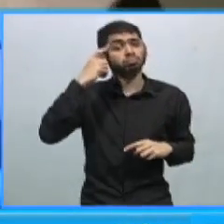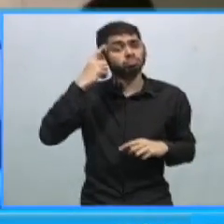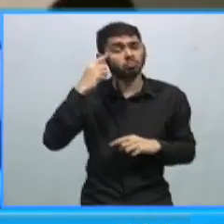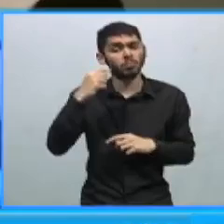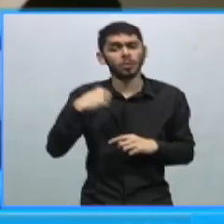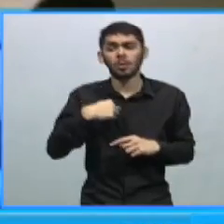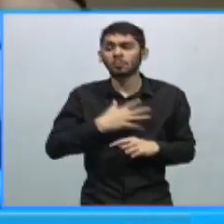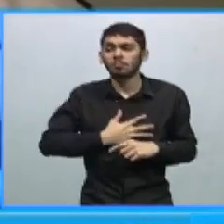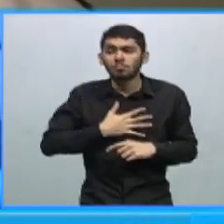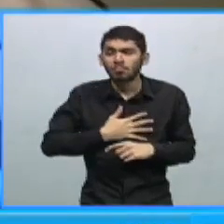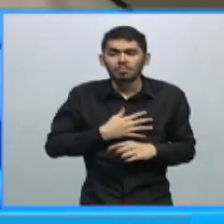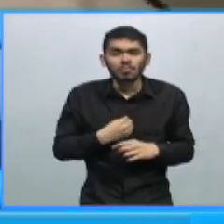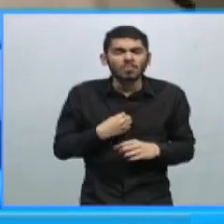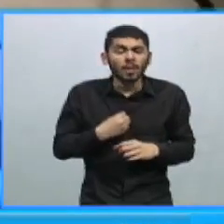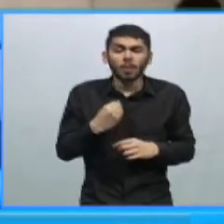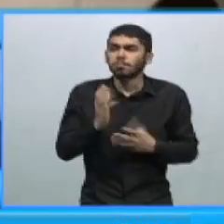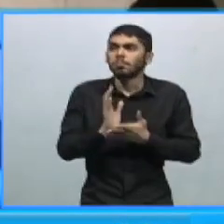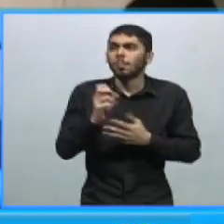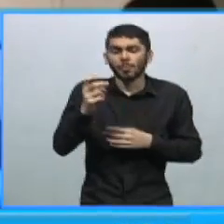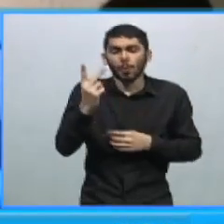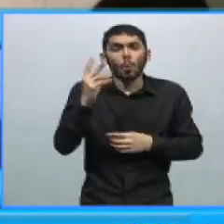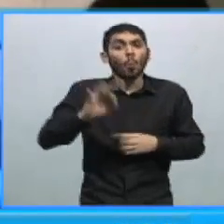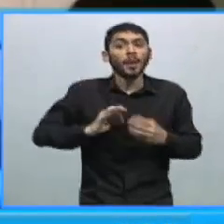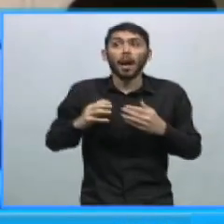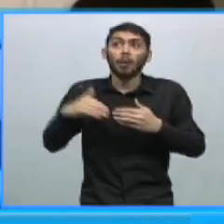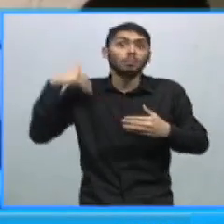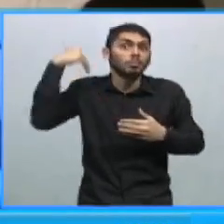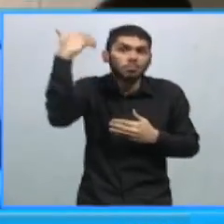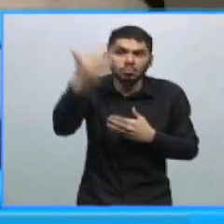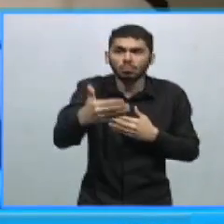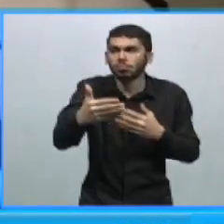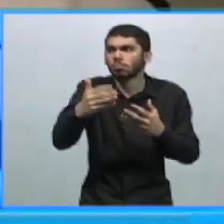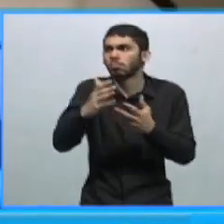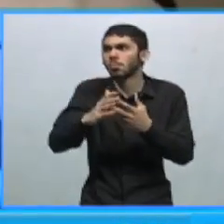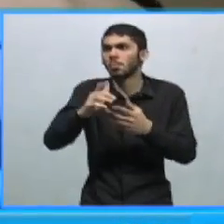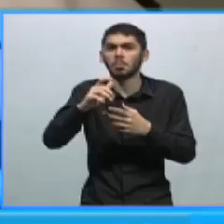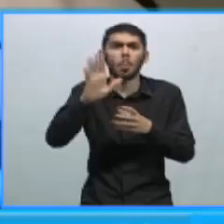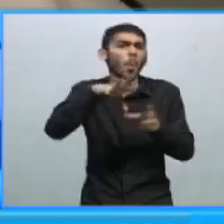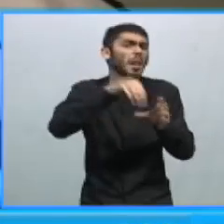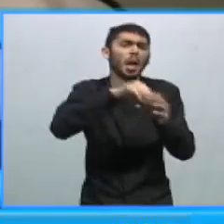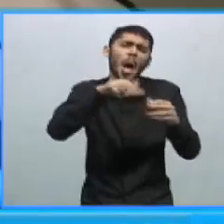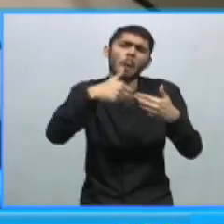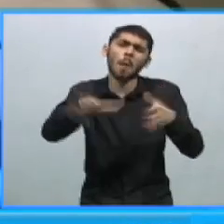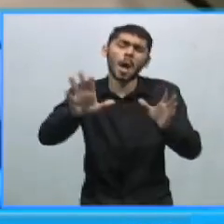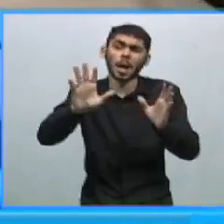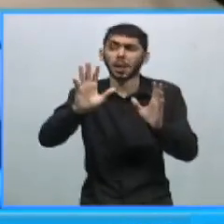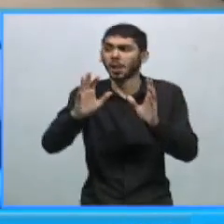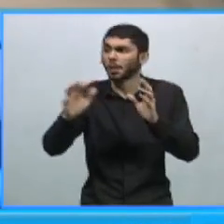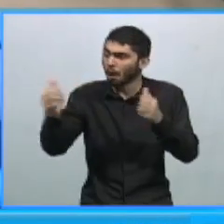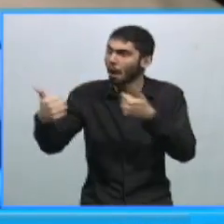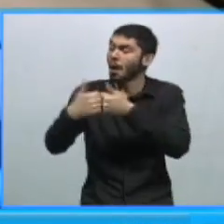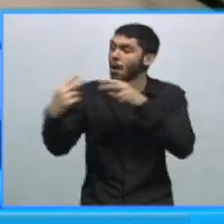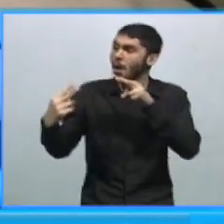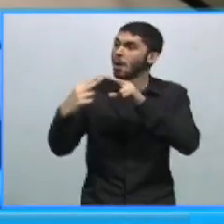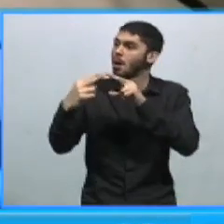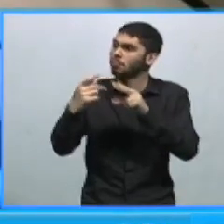Encontrarme a una persona 20 años después que tiene una carrera exitosa en un rubro totalmente diferente al basquet que jugó al basquet que disfrutó que